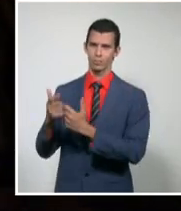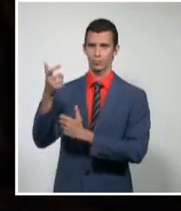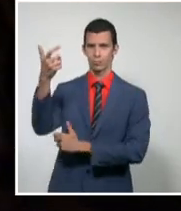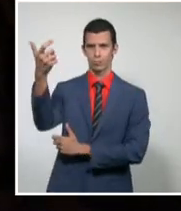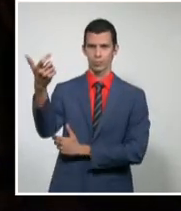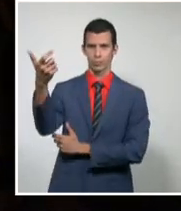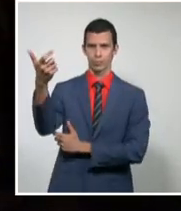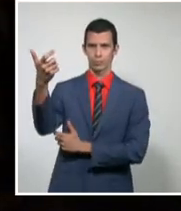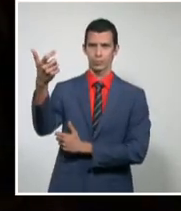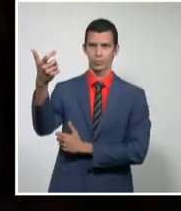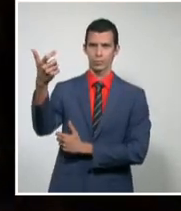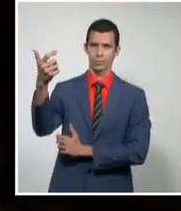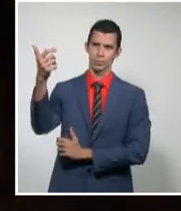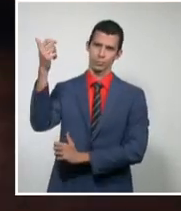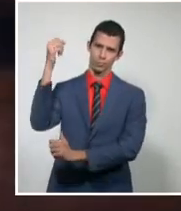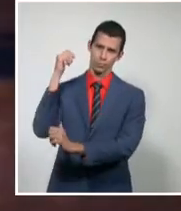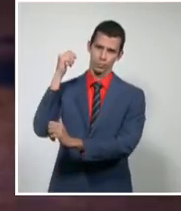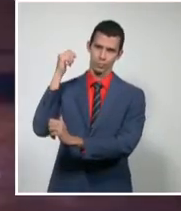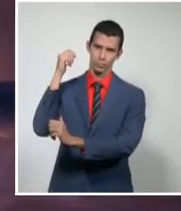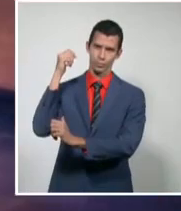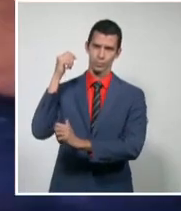para mucha gente